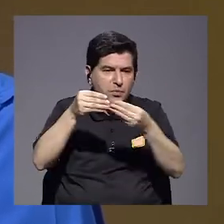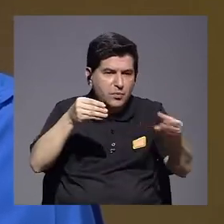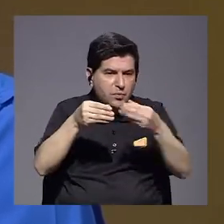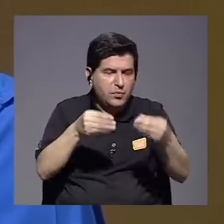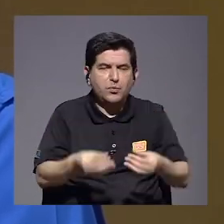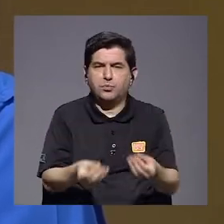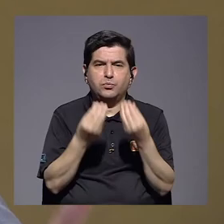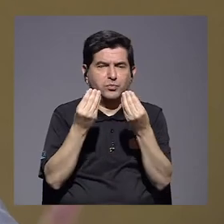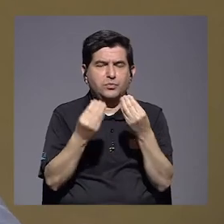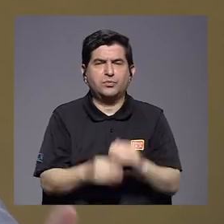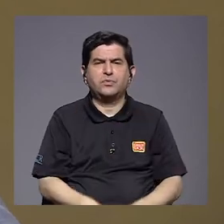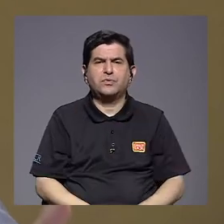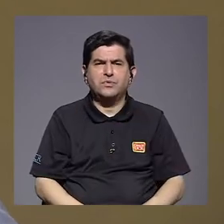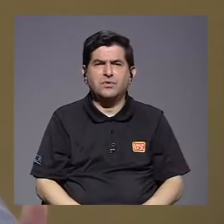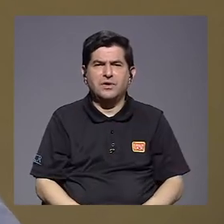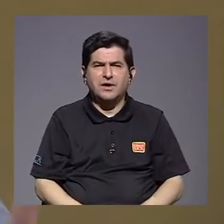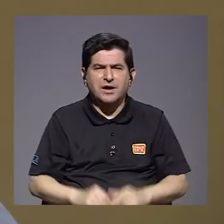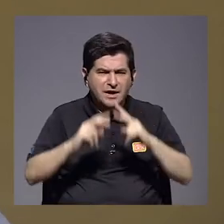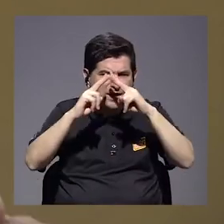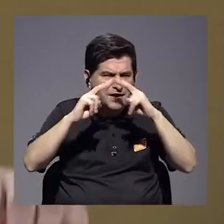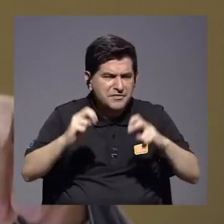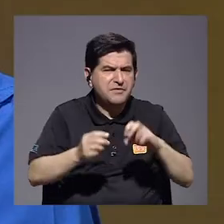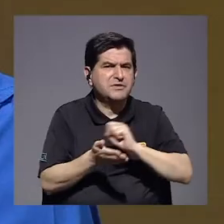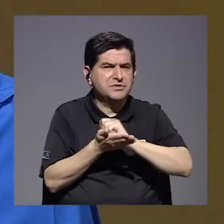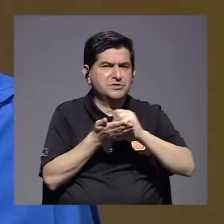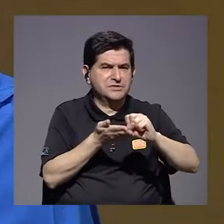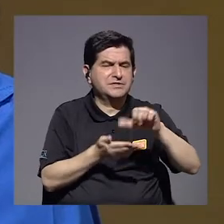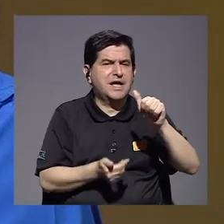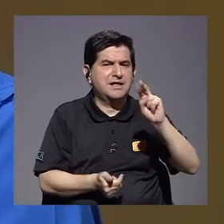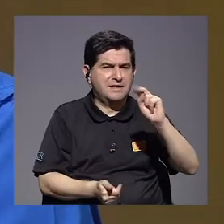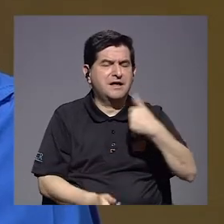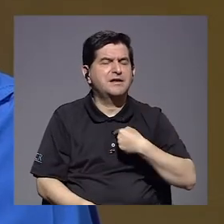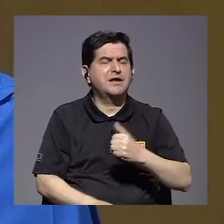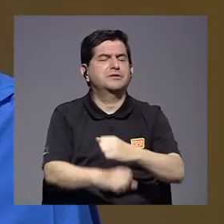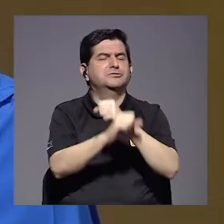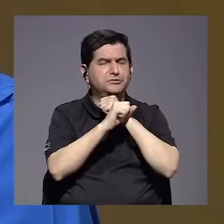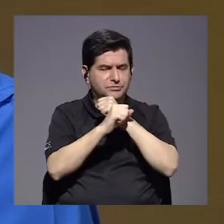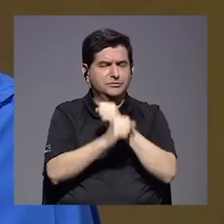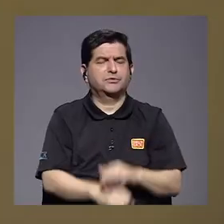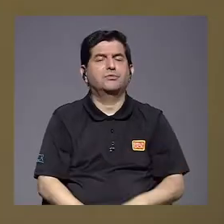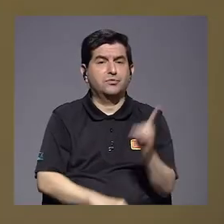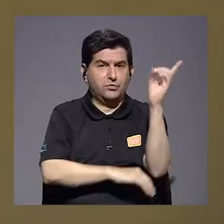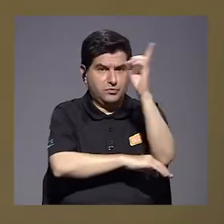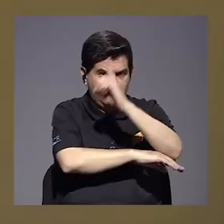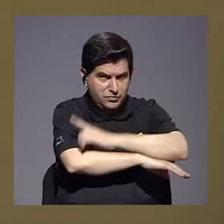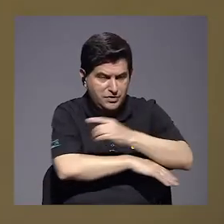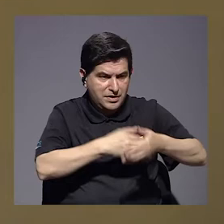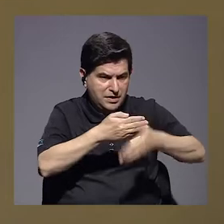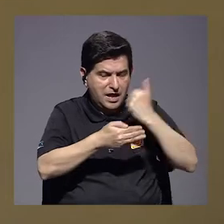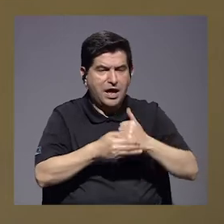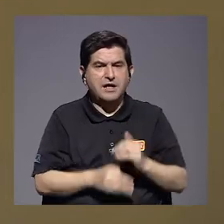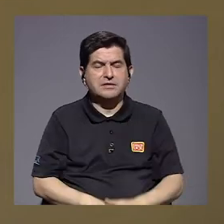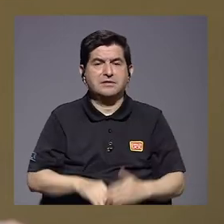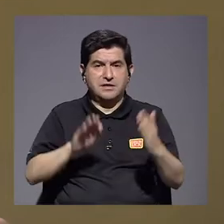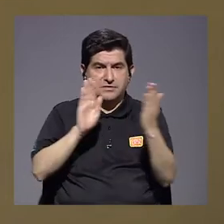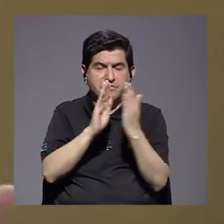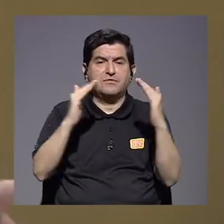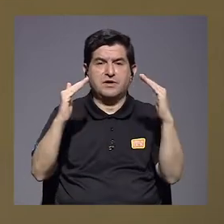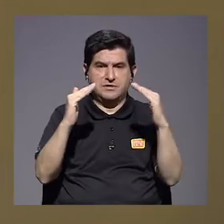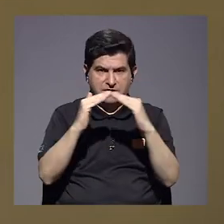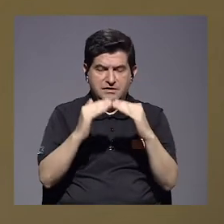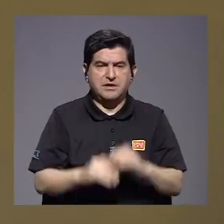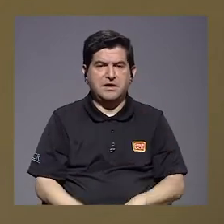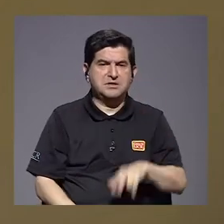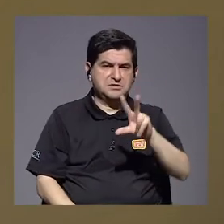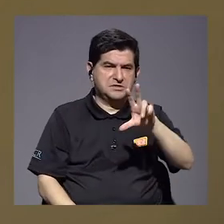no es tanto. Hay que hacer una revisión sobre Santana. Yo se lo aseguro porque, sí. De hecho, un día de estos llegaron al frente de casa,